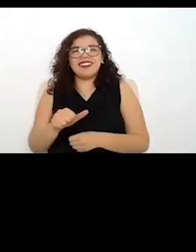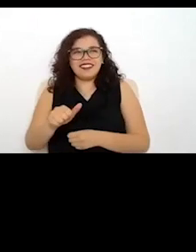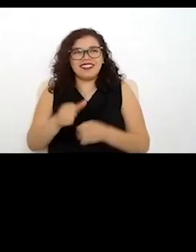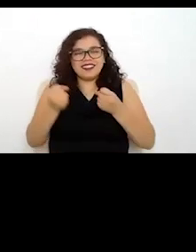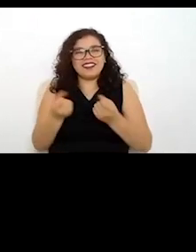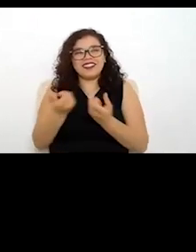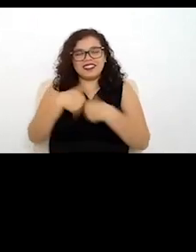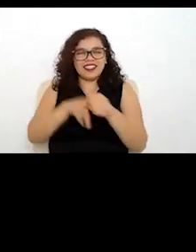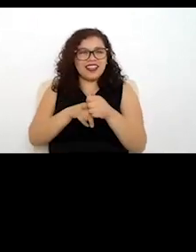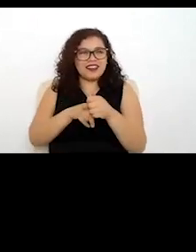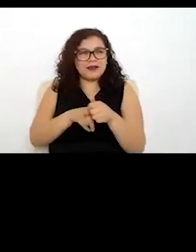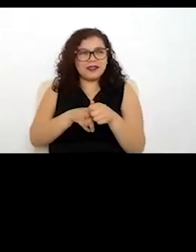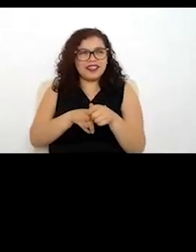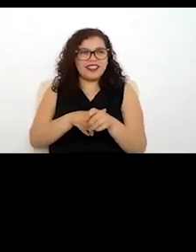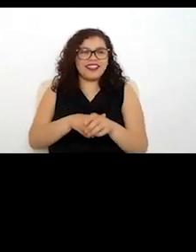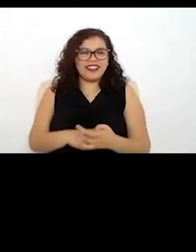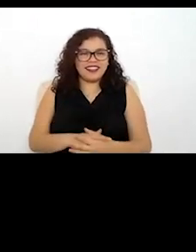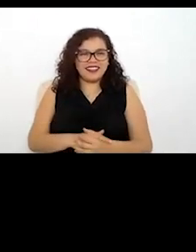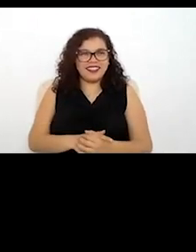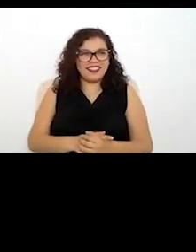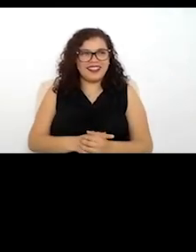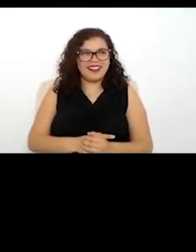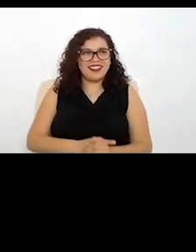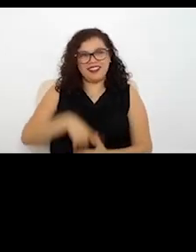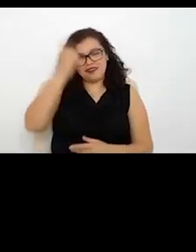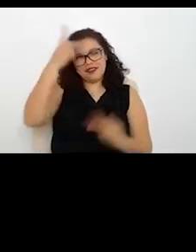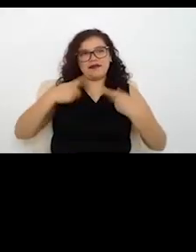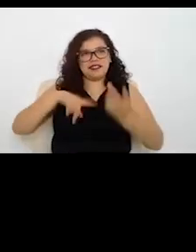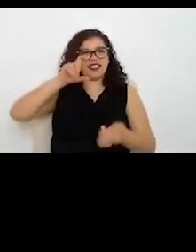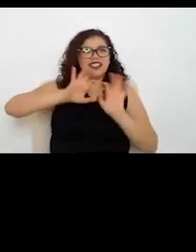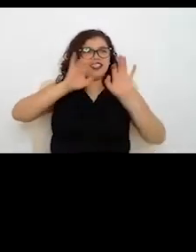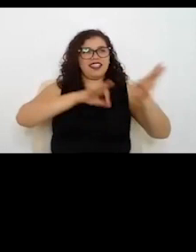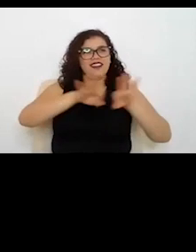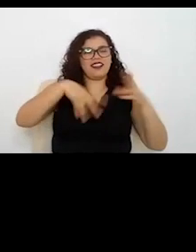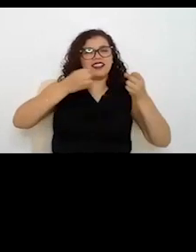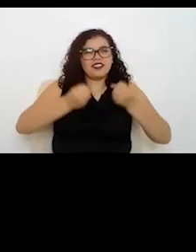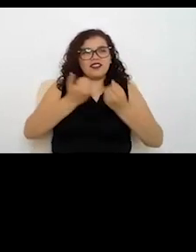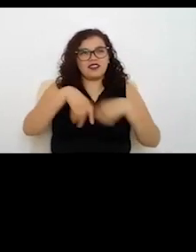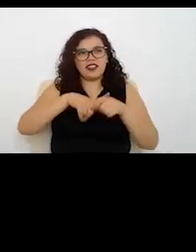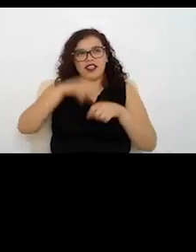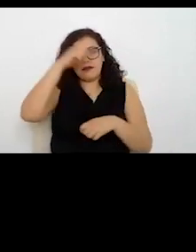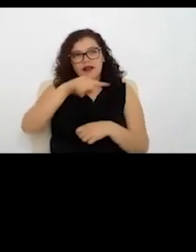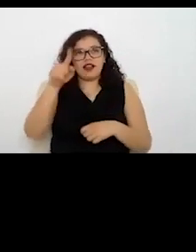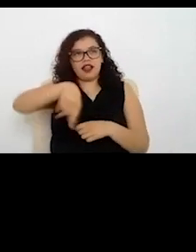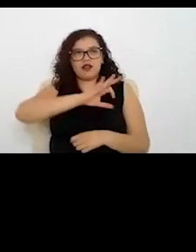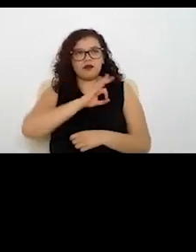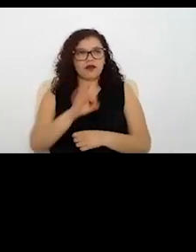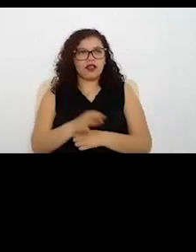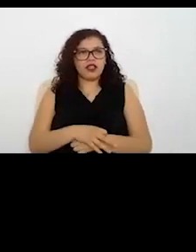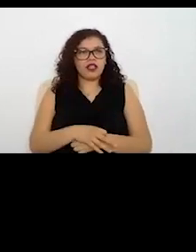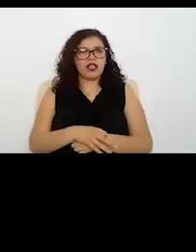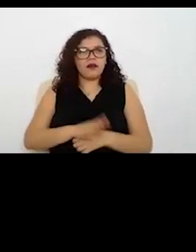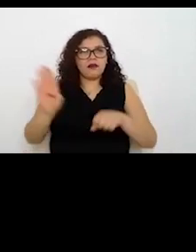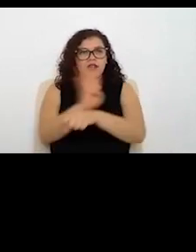social. Es obligación de todos los patrones inscribir a sus trabajadores en el seguro social a fin de que estos puedan tener